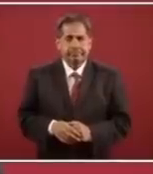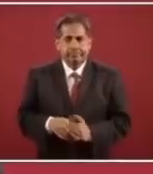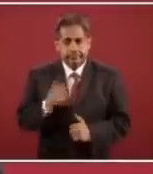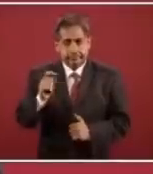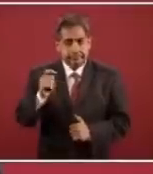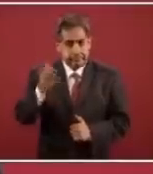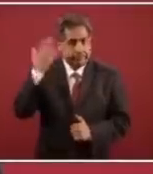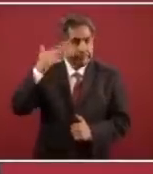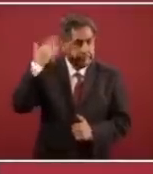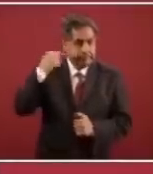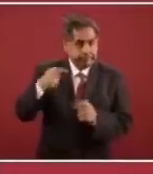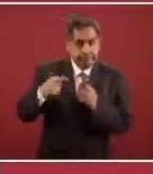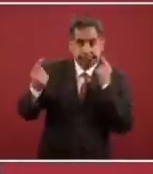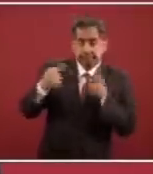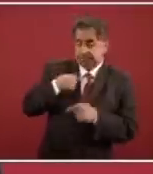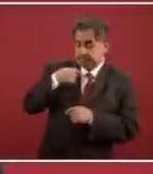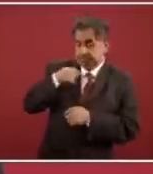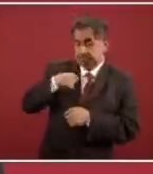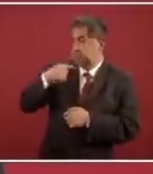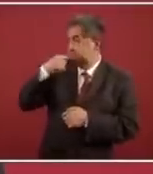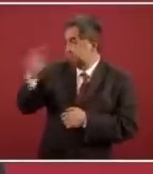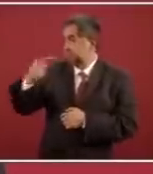Cuando estábamos en eso,